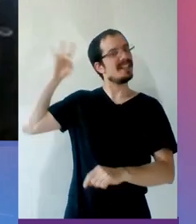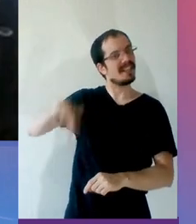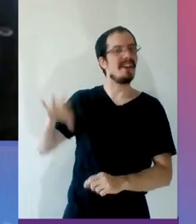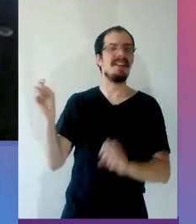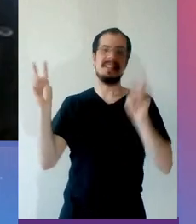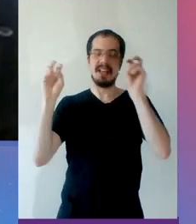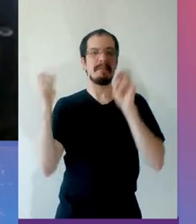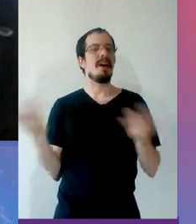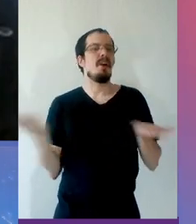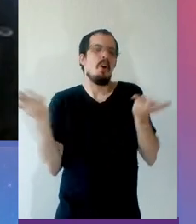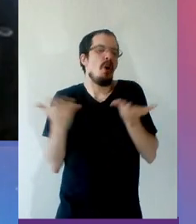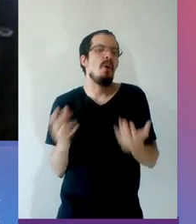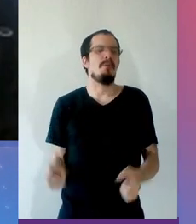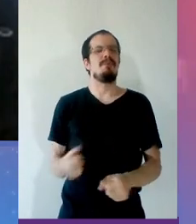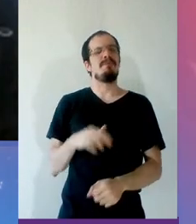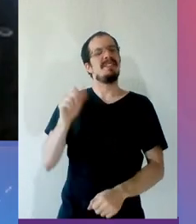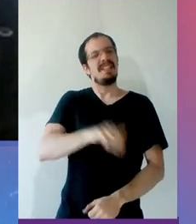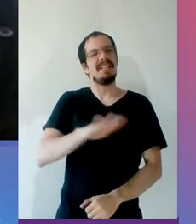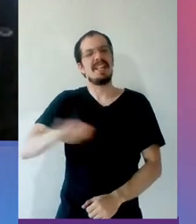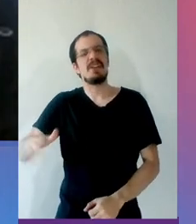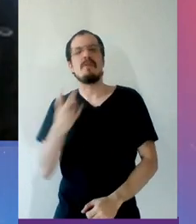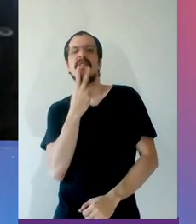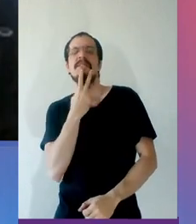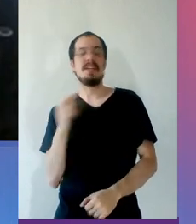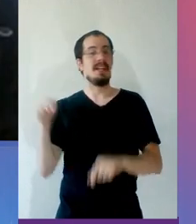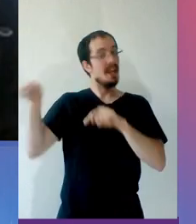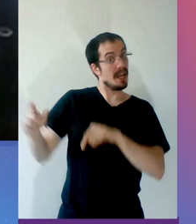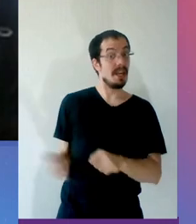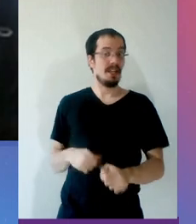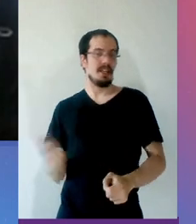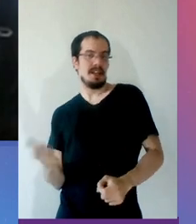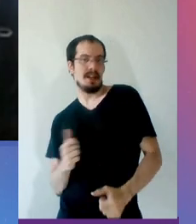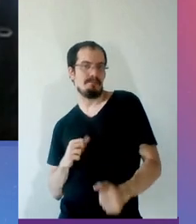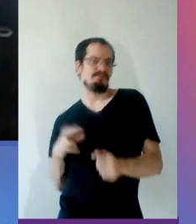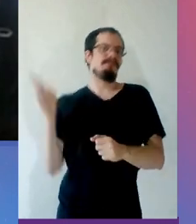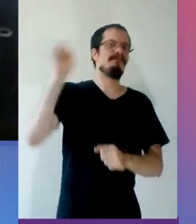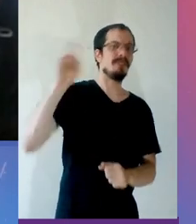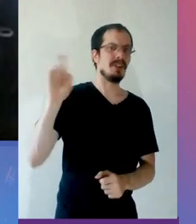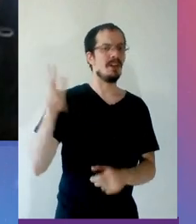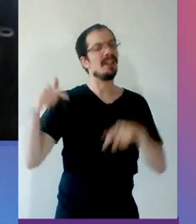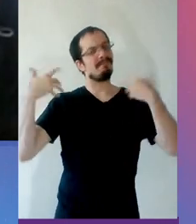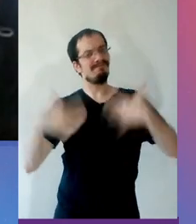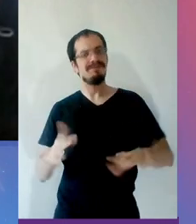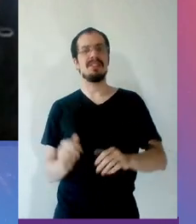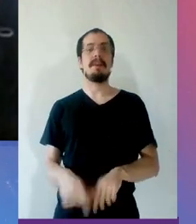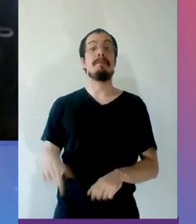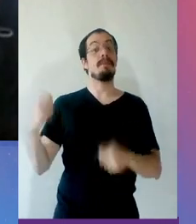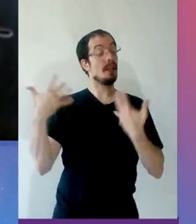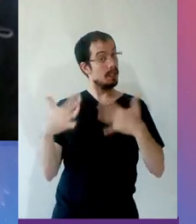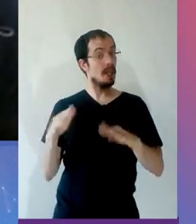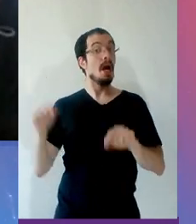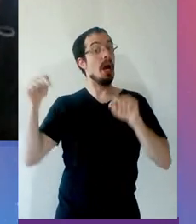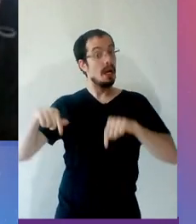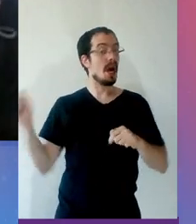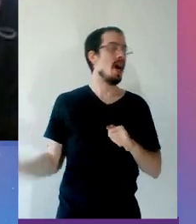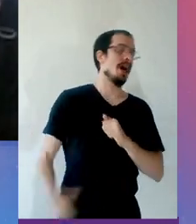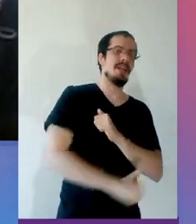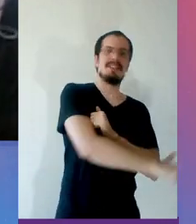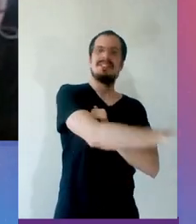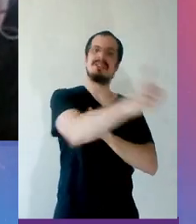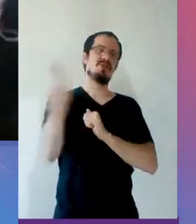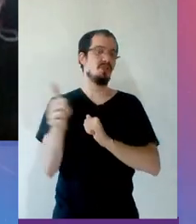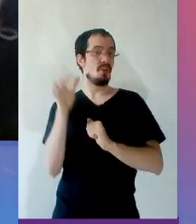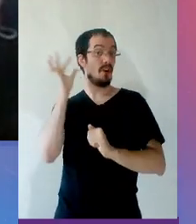comunal del curso de vida infantil del Departamento de Salud de la comuna de Recoleta. Así que les damos a todas una